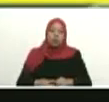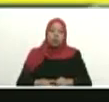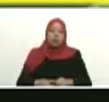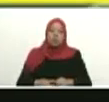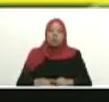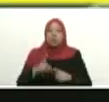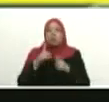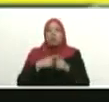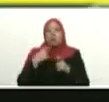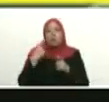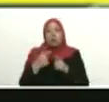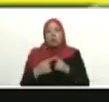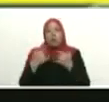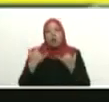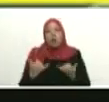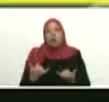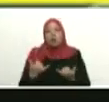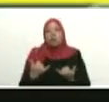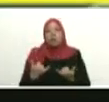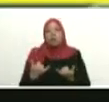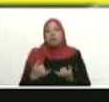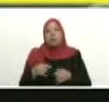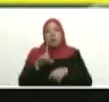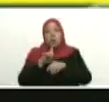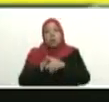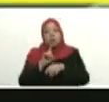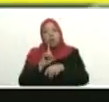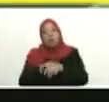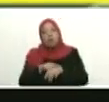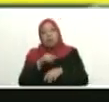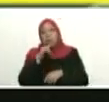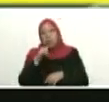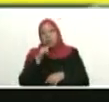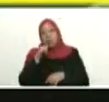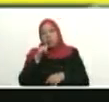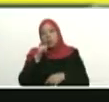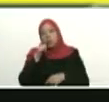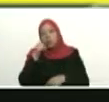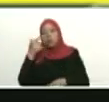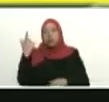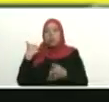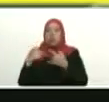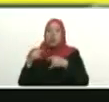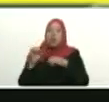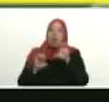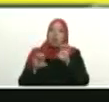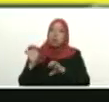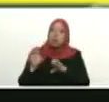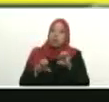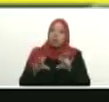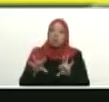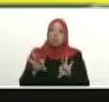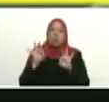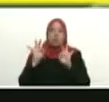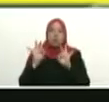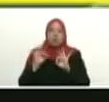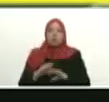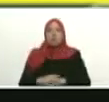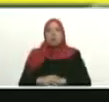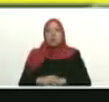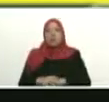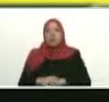Y entonces yo estaba hablando con una doctora, la doctora del Valle, que vino ayer, especialista en el tema,